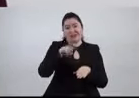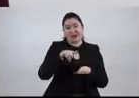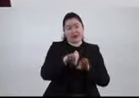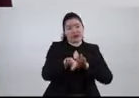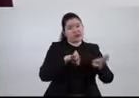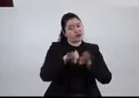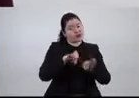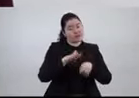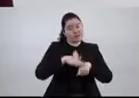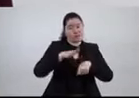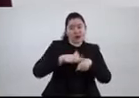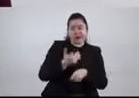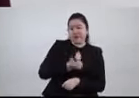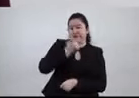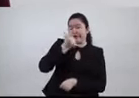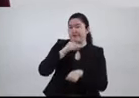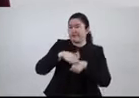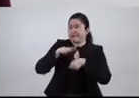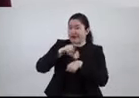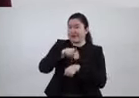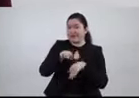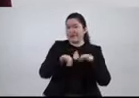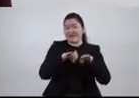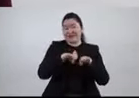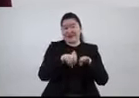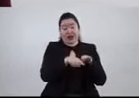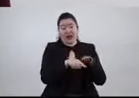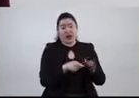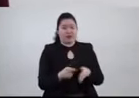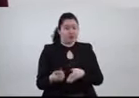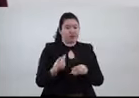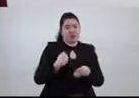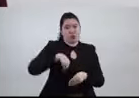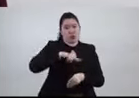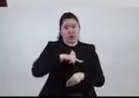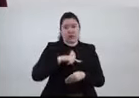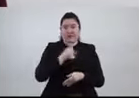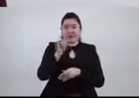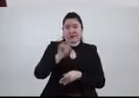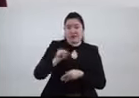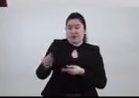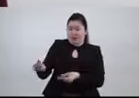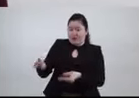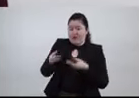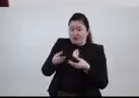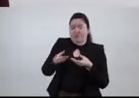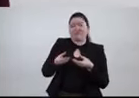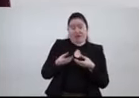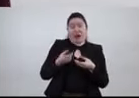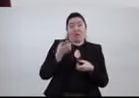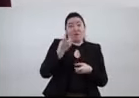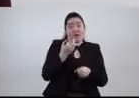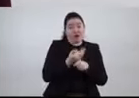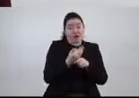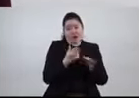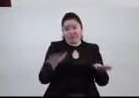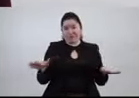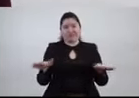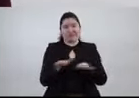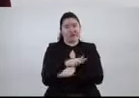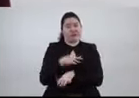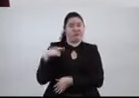más trabajadores, más alumnos, más personal docente, y eso lo recibimos todo el jueves, entonces por eso este brinco. Pero fue un tema más